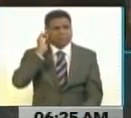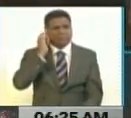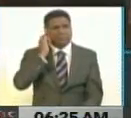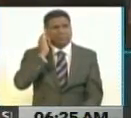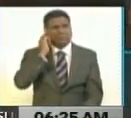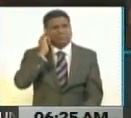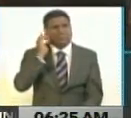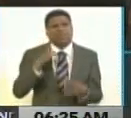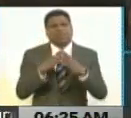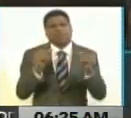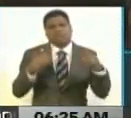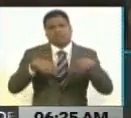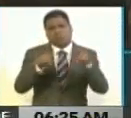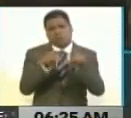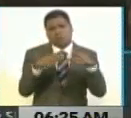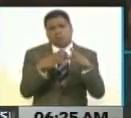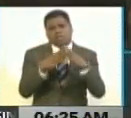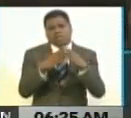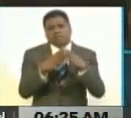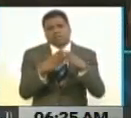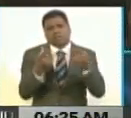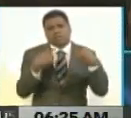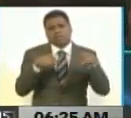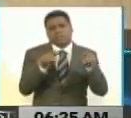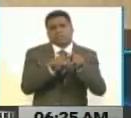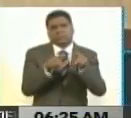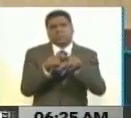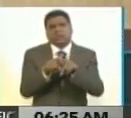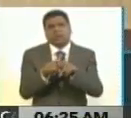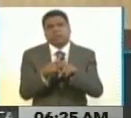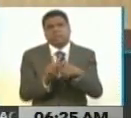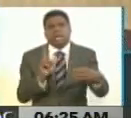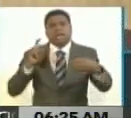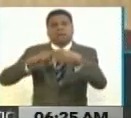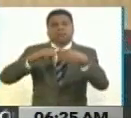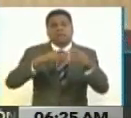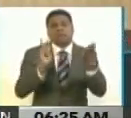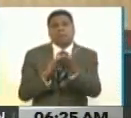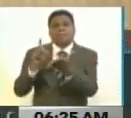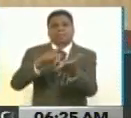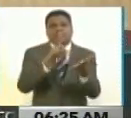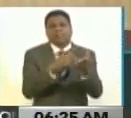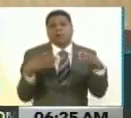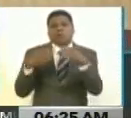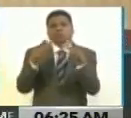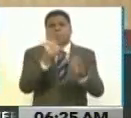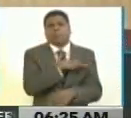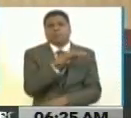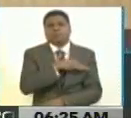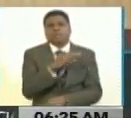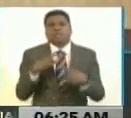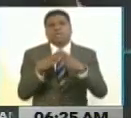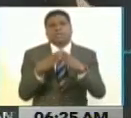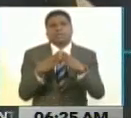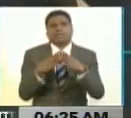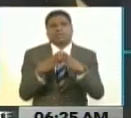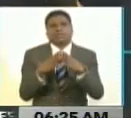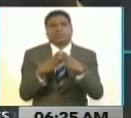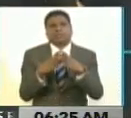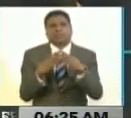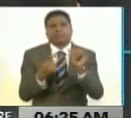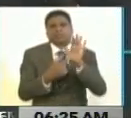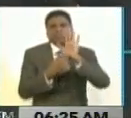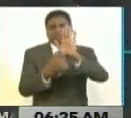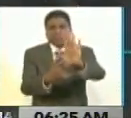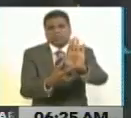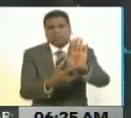a la deuda social en salud y educación, etcétera, etcétera. Se incluye a la participación y a los movimientos sociales, está el Foro Porto Alegre, paralelamente también muy